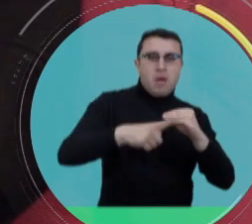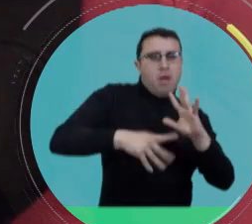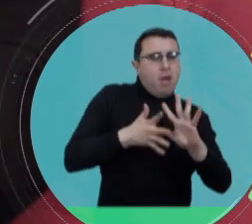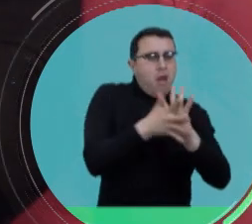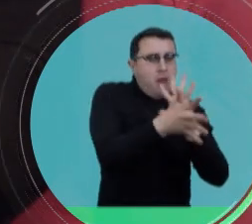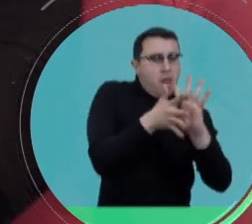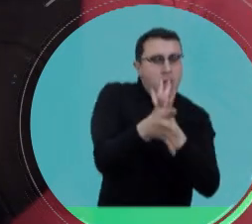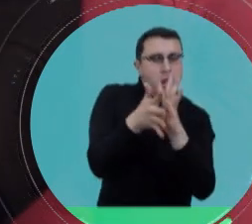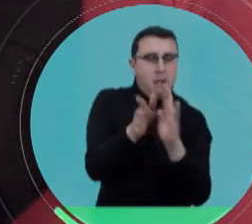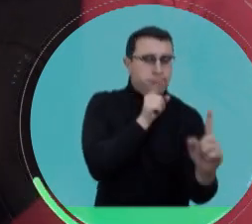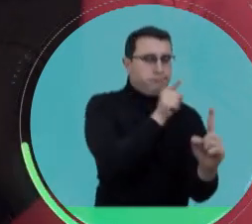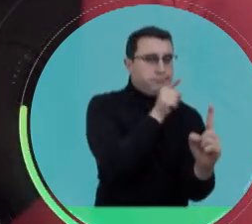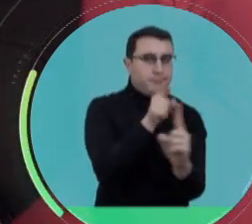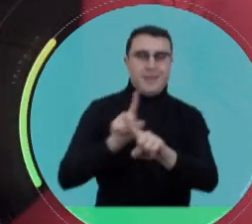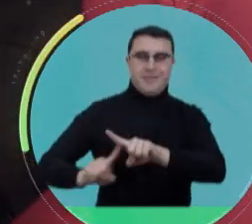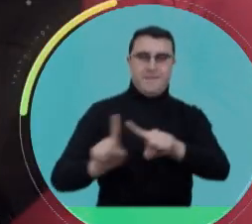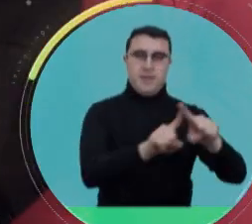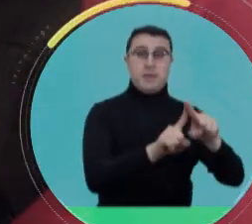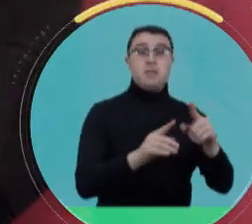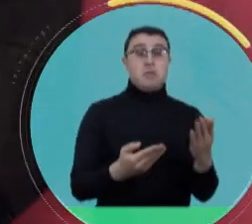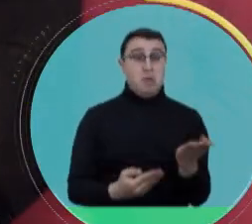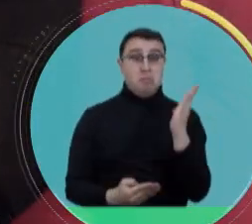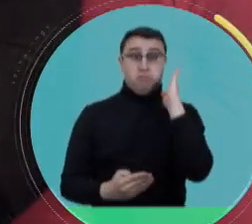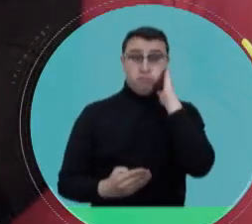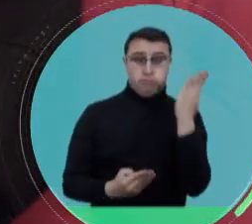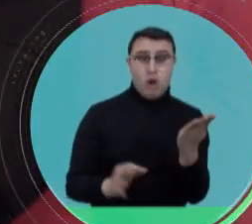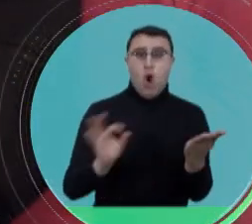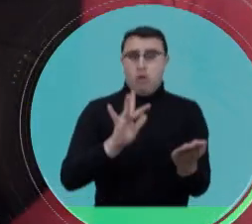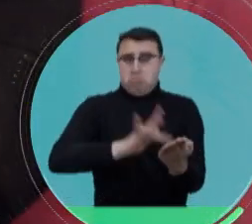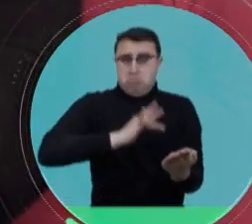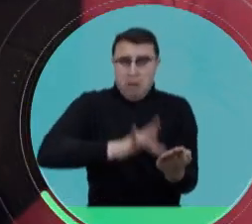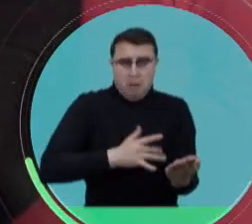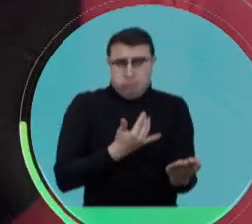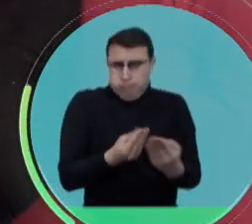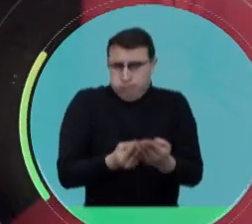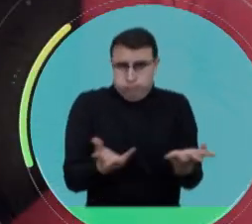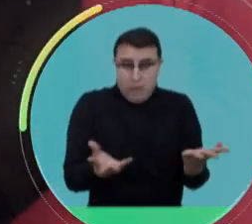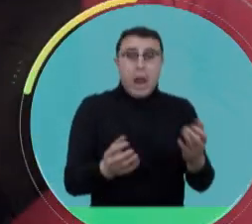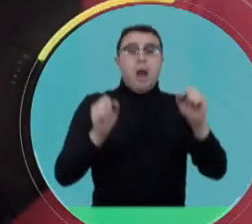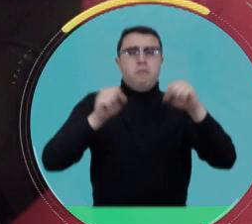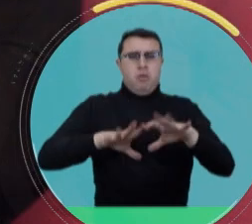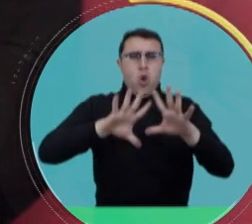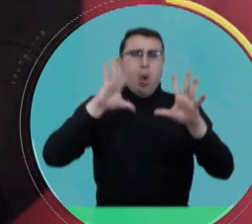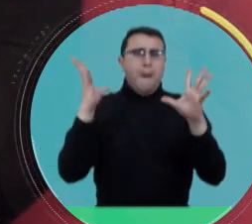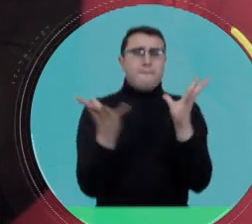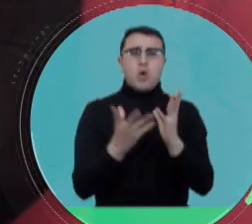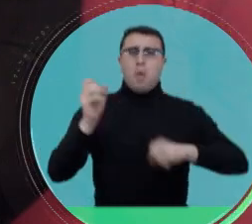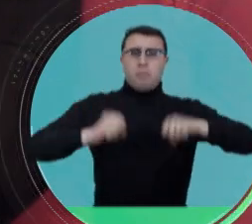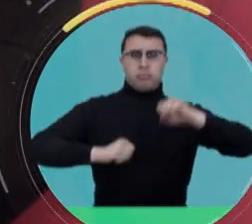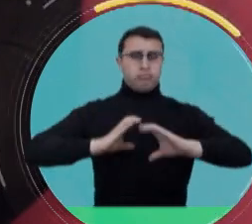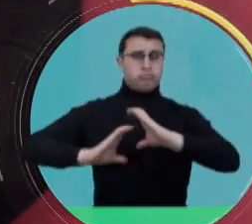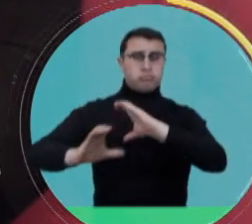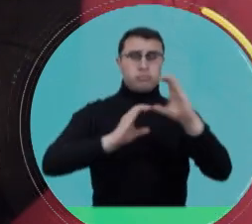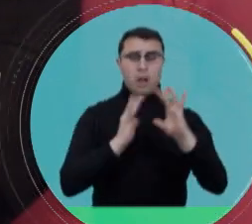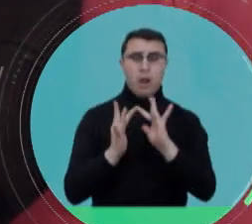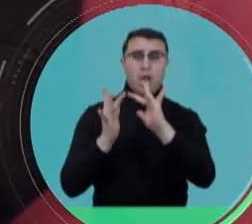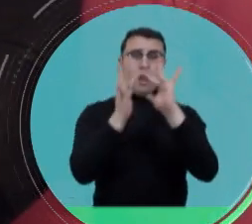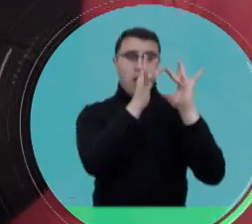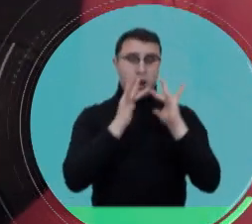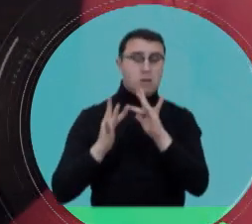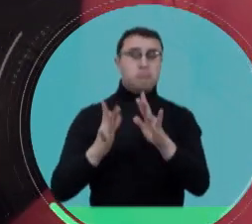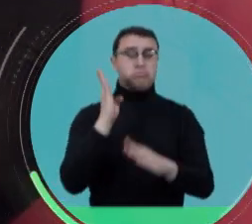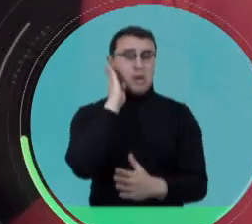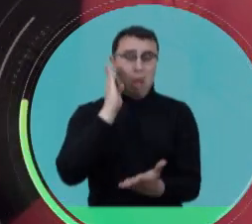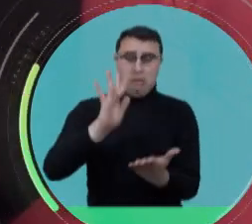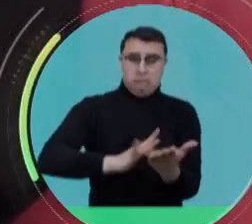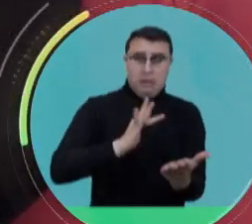lleva un una forma de hacerlo entonces aunque tengamos un dispositivo móvil tenemos un mundo de posibilidades de comunicarnos y